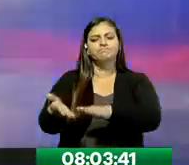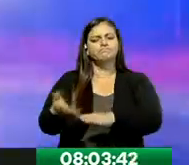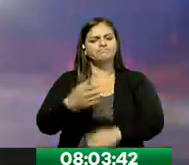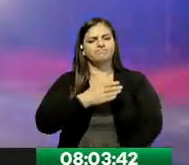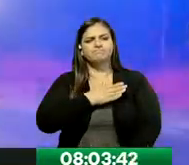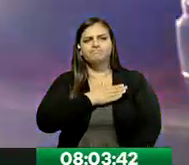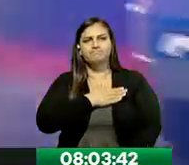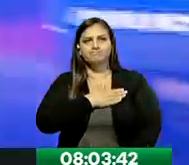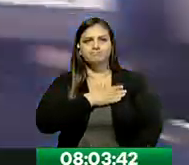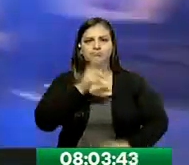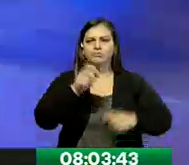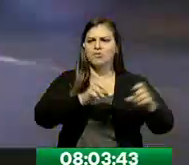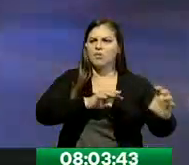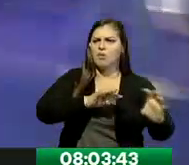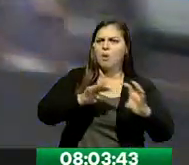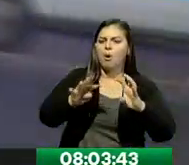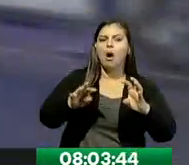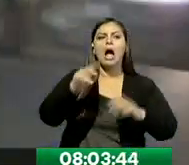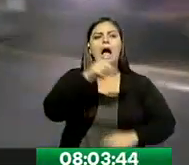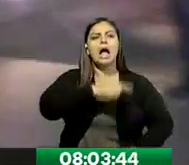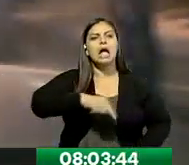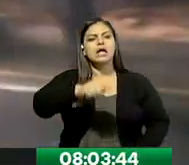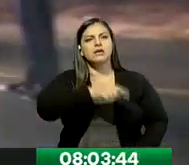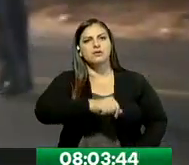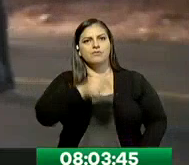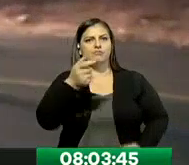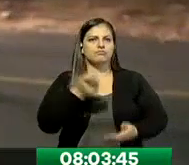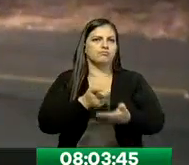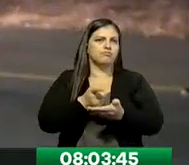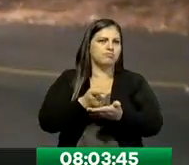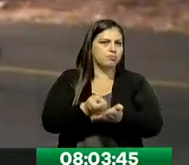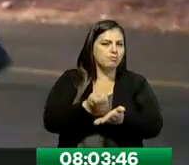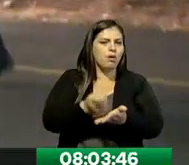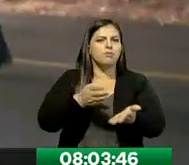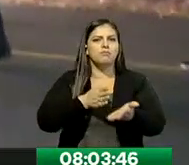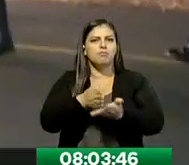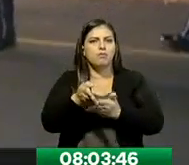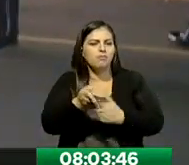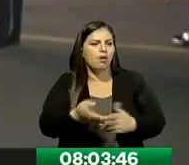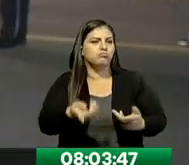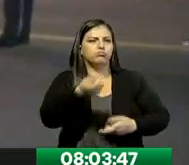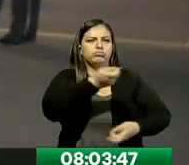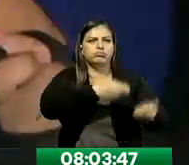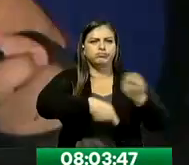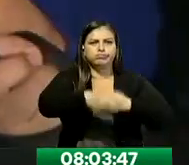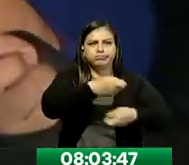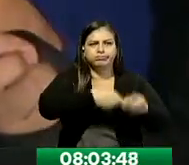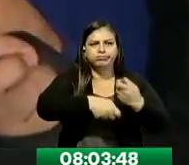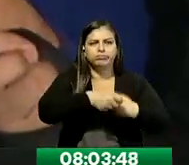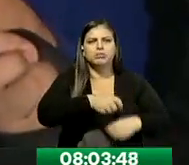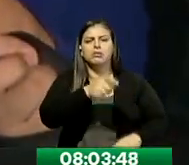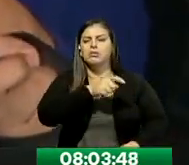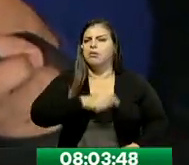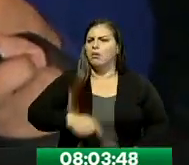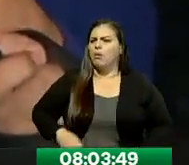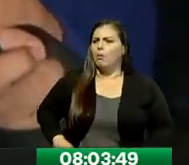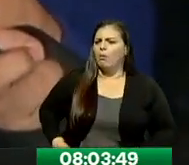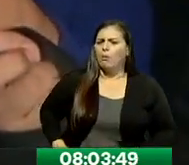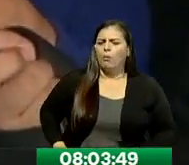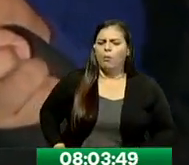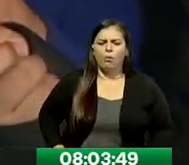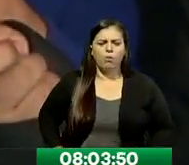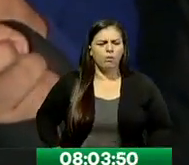sector exigen mayor control en las vías. ¿Con qué frecuencia ustedes suelen ser asaltados en este trayecto?